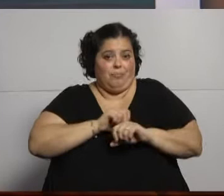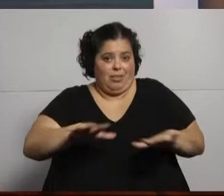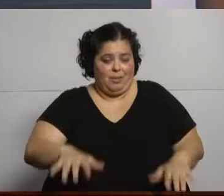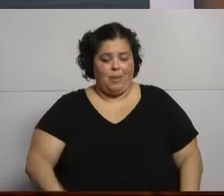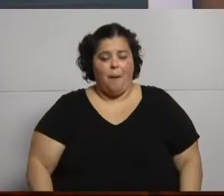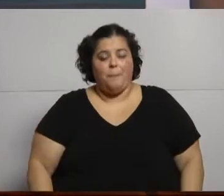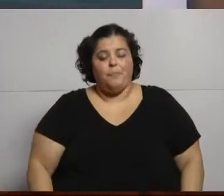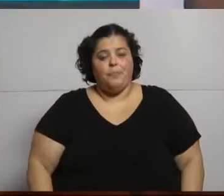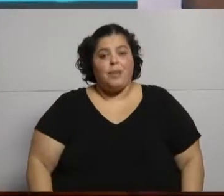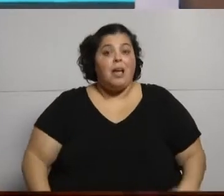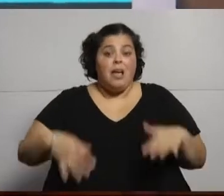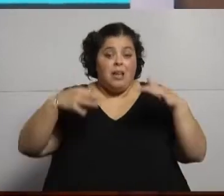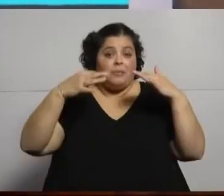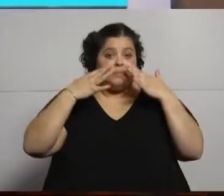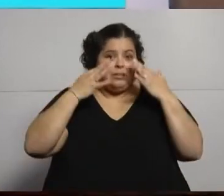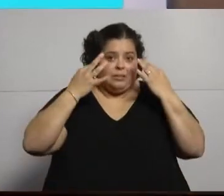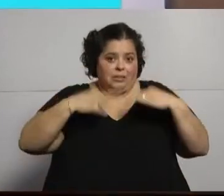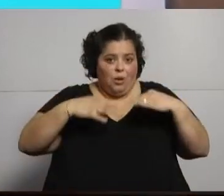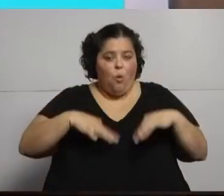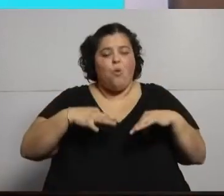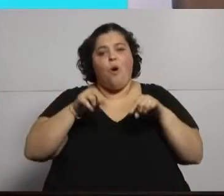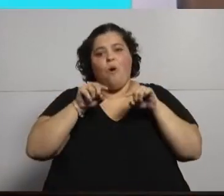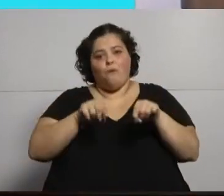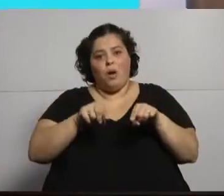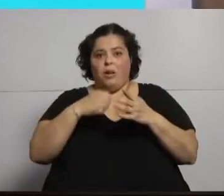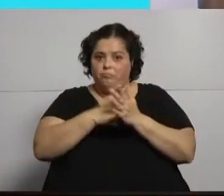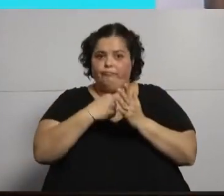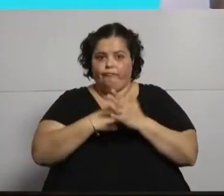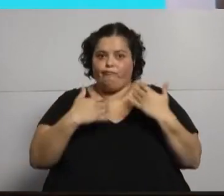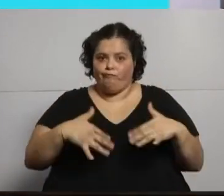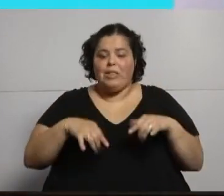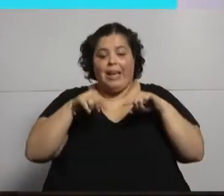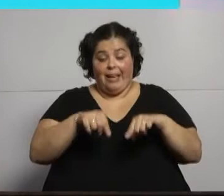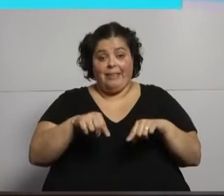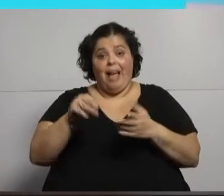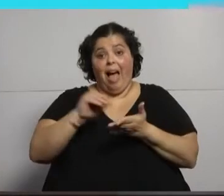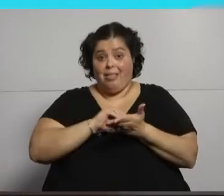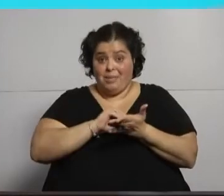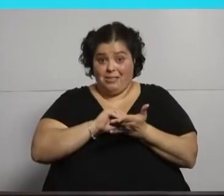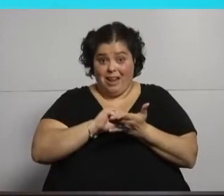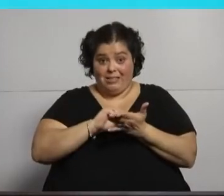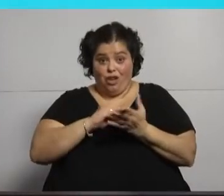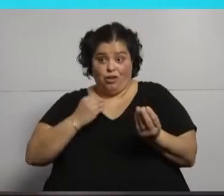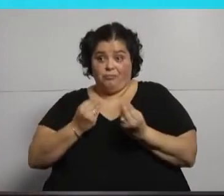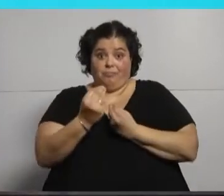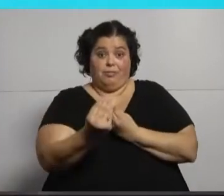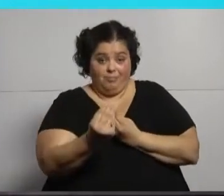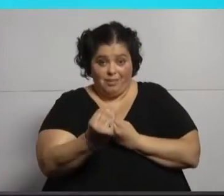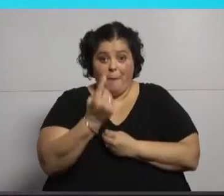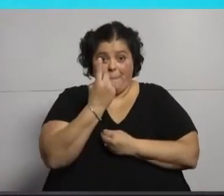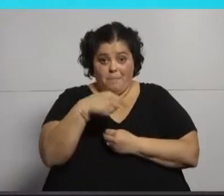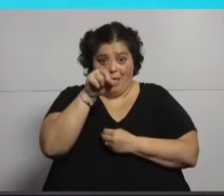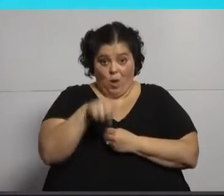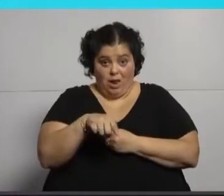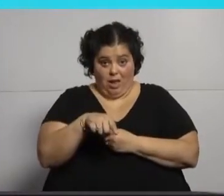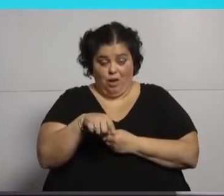Sí, sin duda fue un reto gigante. Esta administración llegó el 1 de enero a la ciudad.